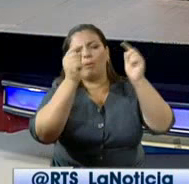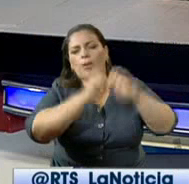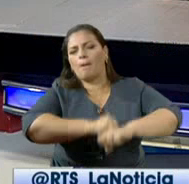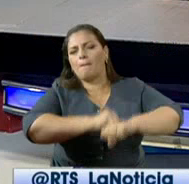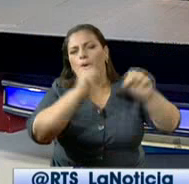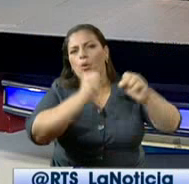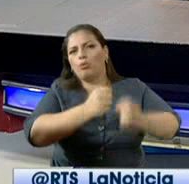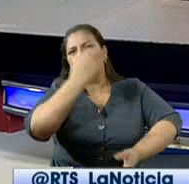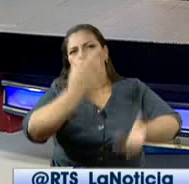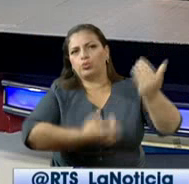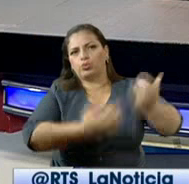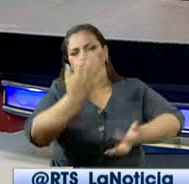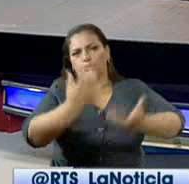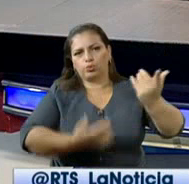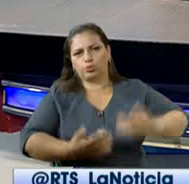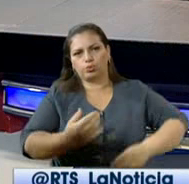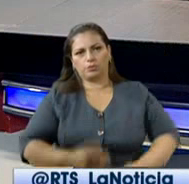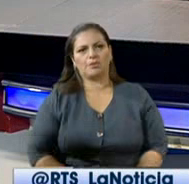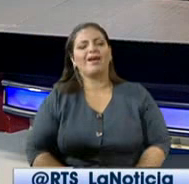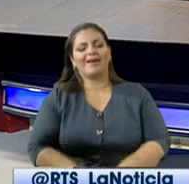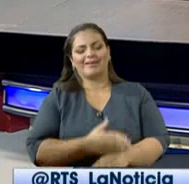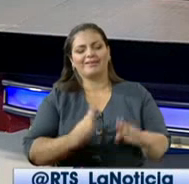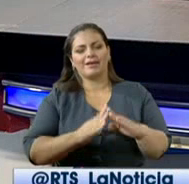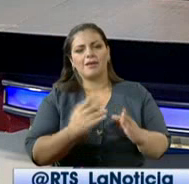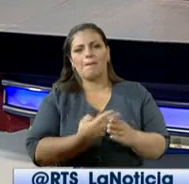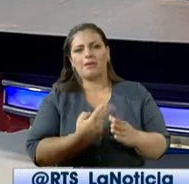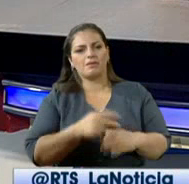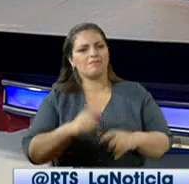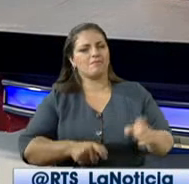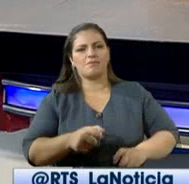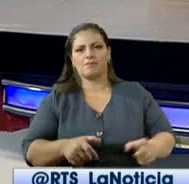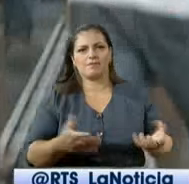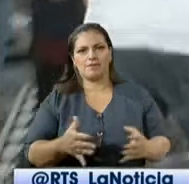afortunadamente no se registraron víctimas mortales.